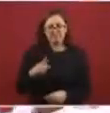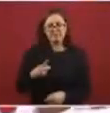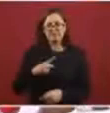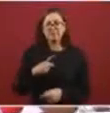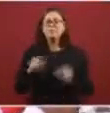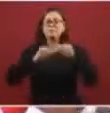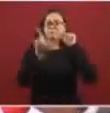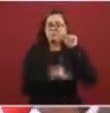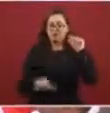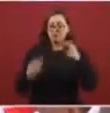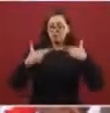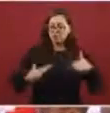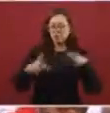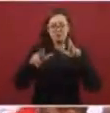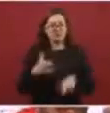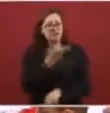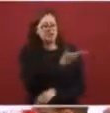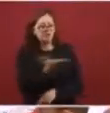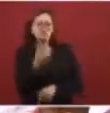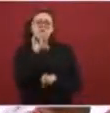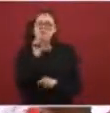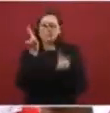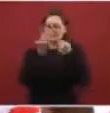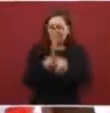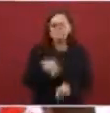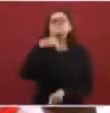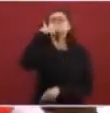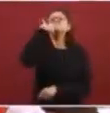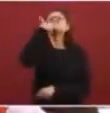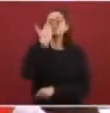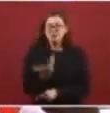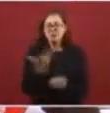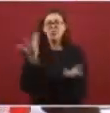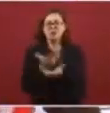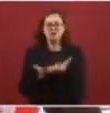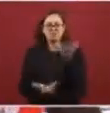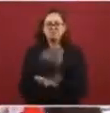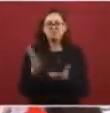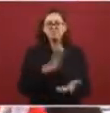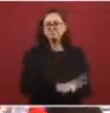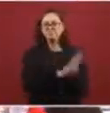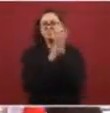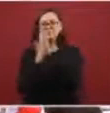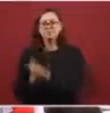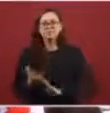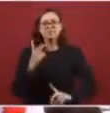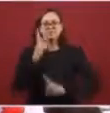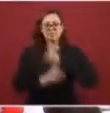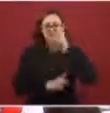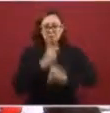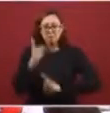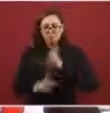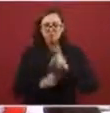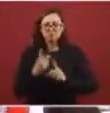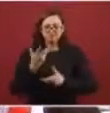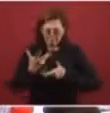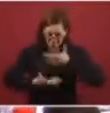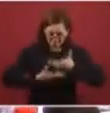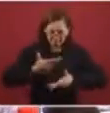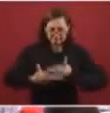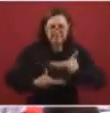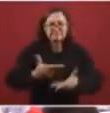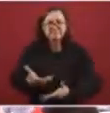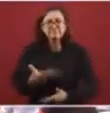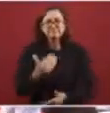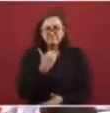al país tienen ese deseo y esa convicción de ser parte de esta transformación, que el deporte está con la transformación